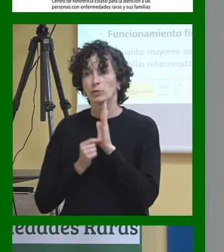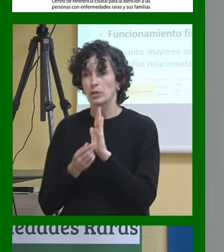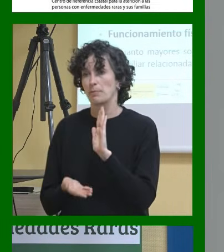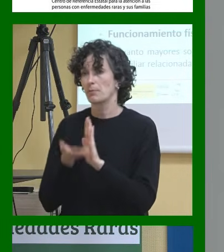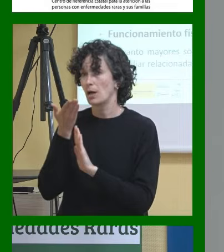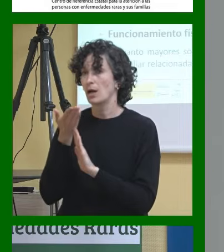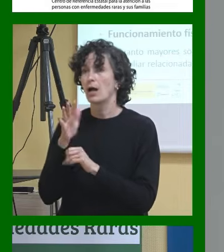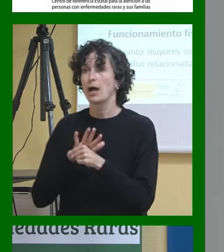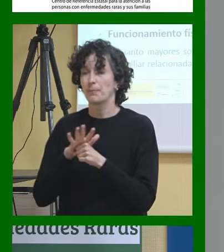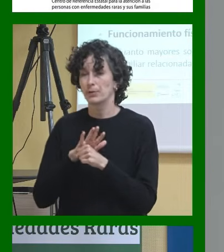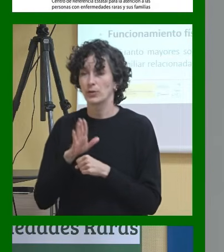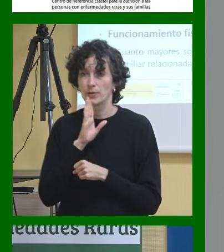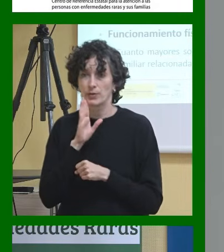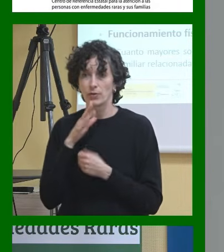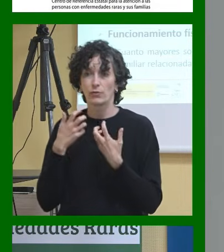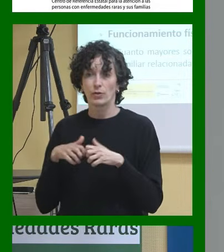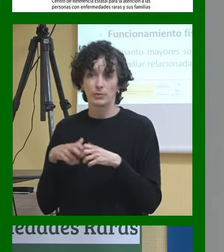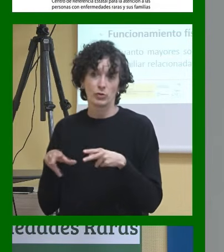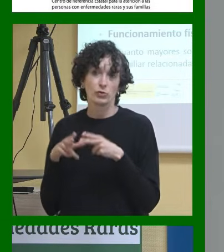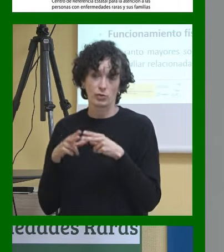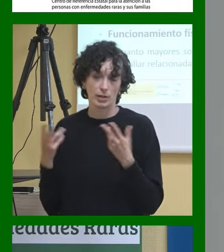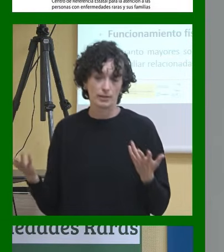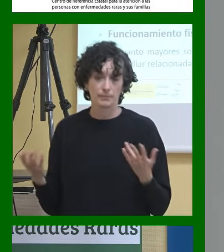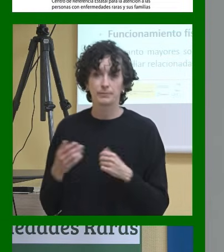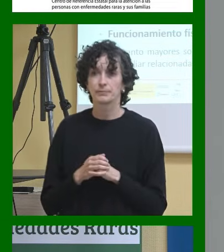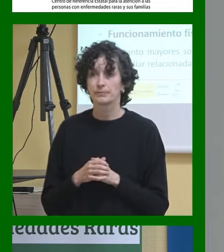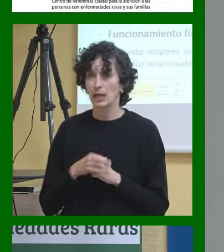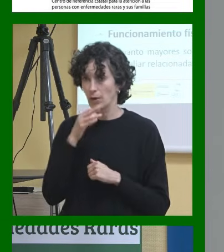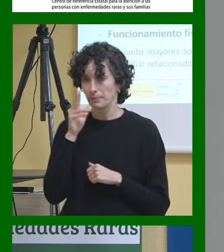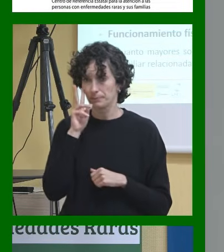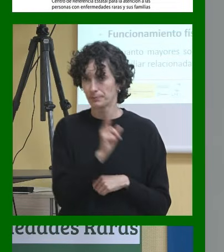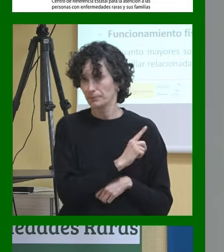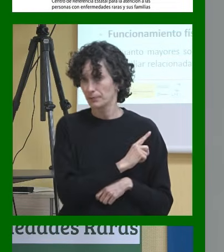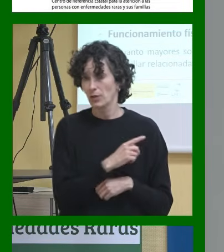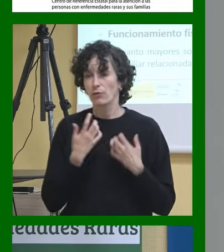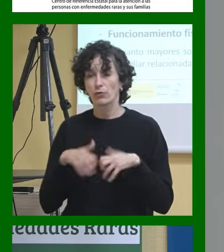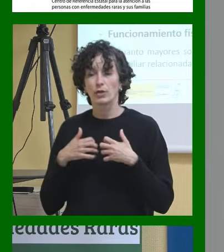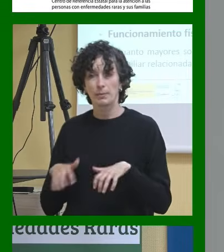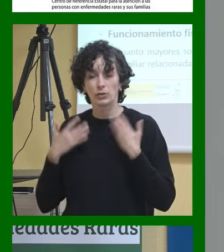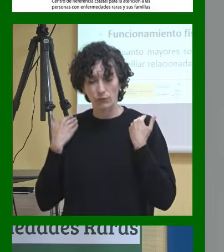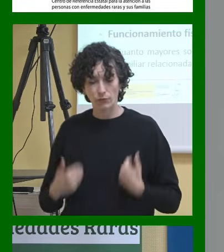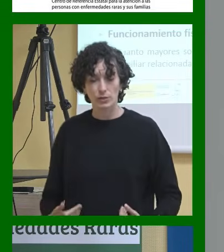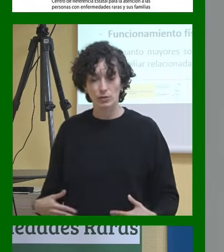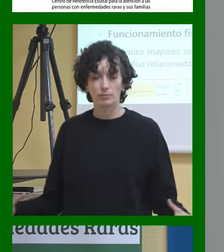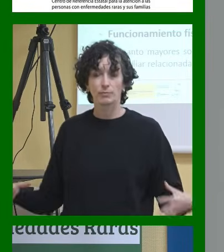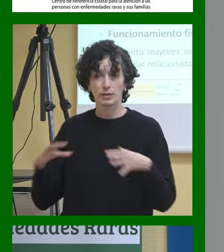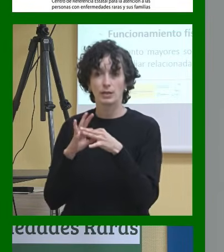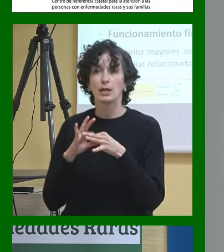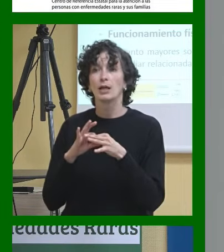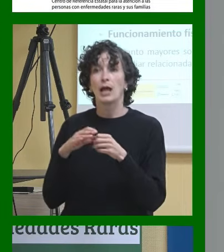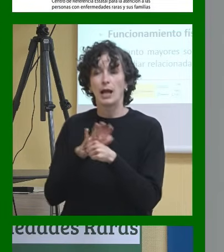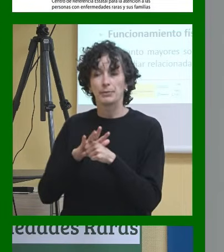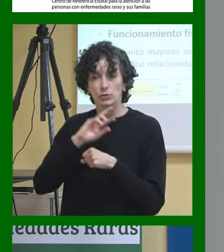altas en este área, en el funcionamiento social. Como vamos a ver ahora, el funcionamiento físico nos correlaciona con diferentes